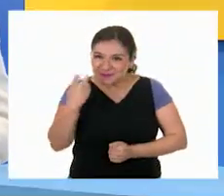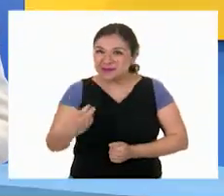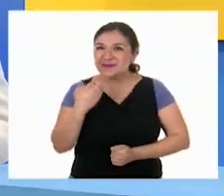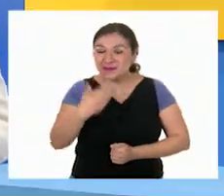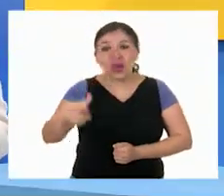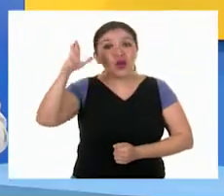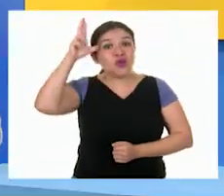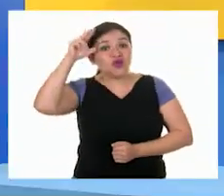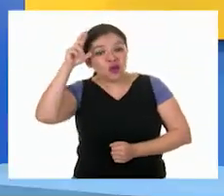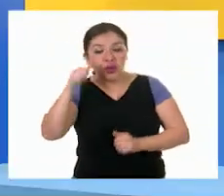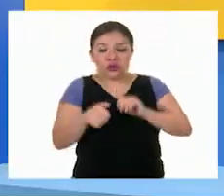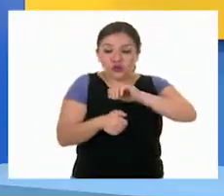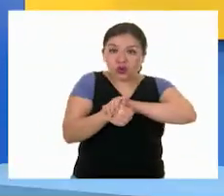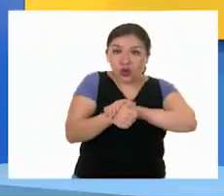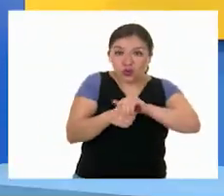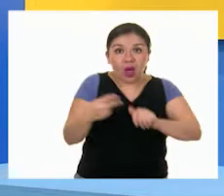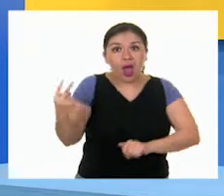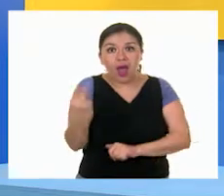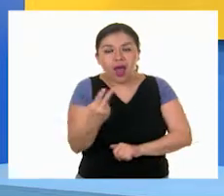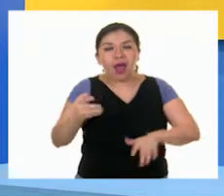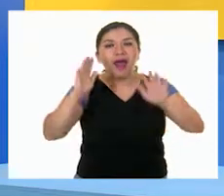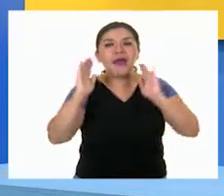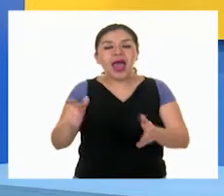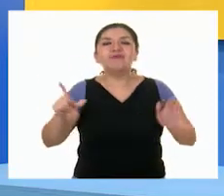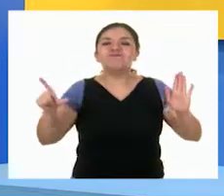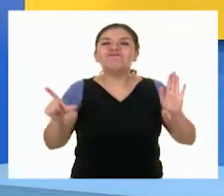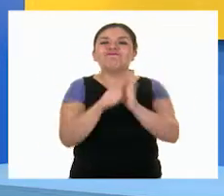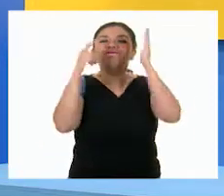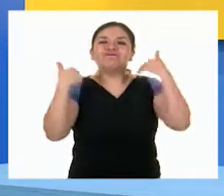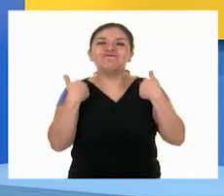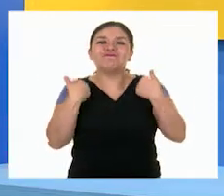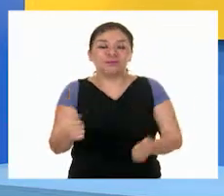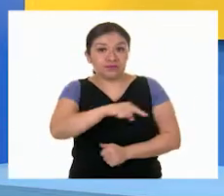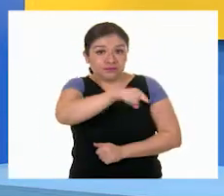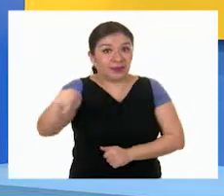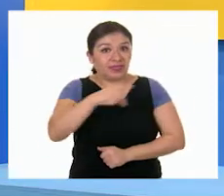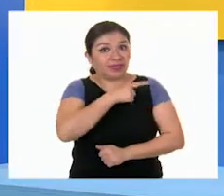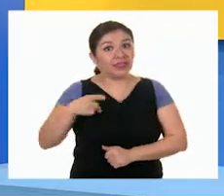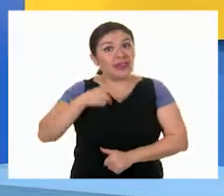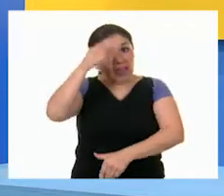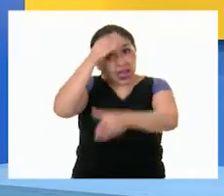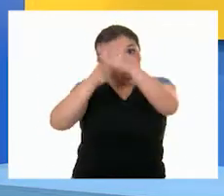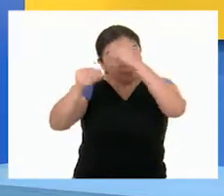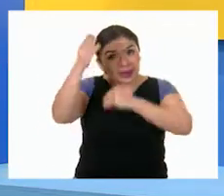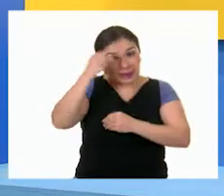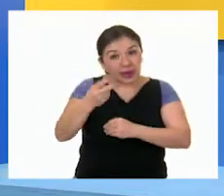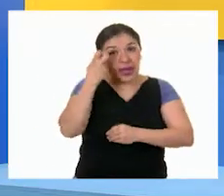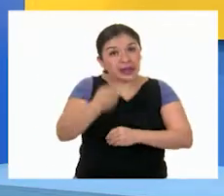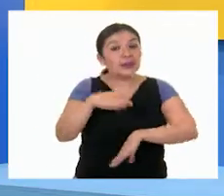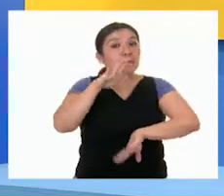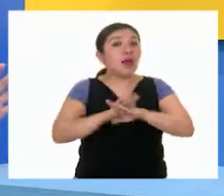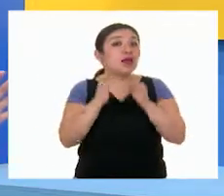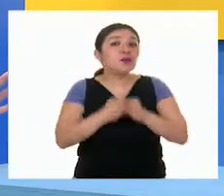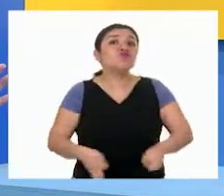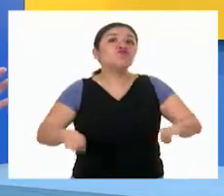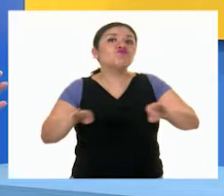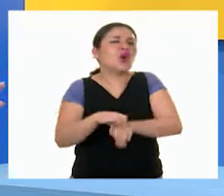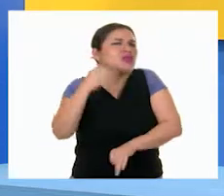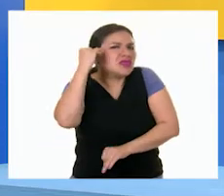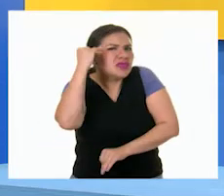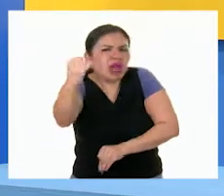la liebre como la tortuga nos dejan una enseñanza que debemos valorar y que trasciende a cualquier